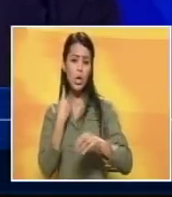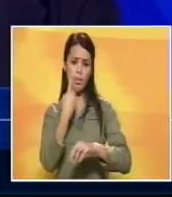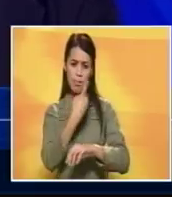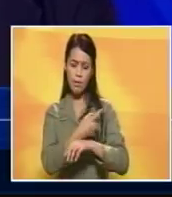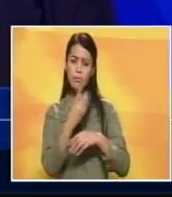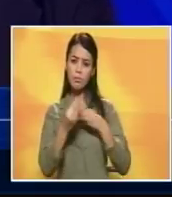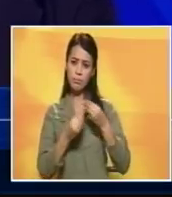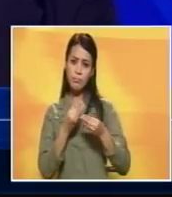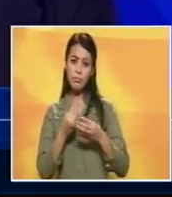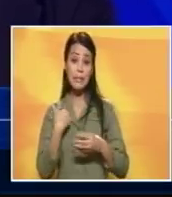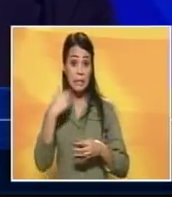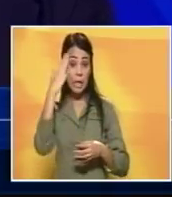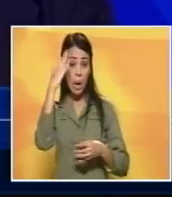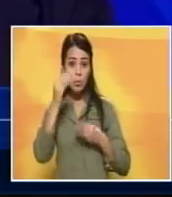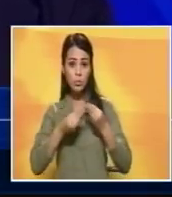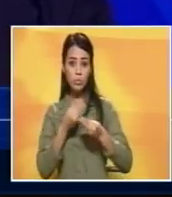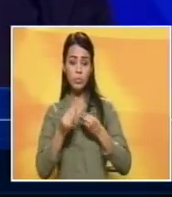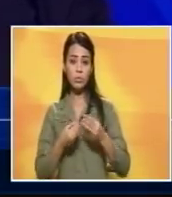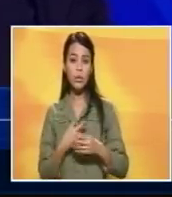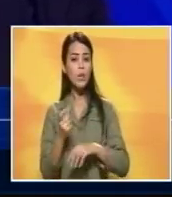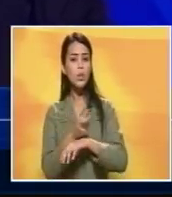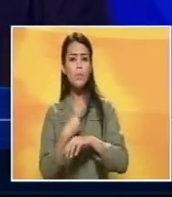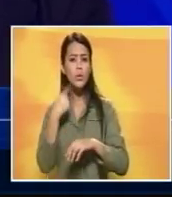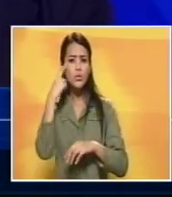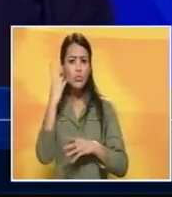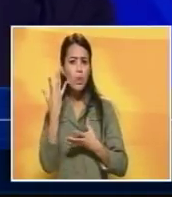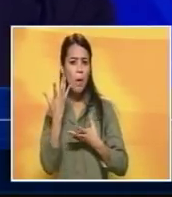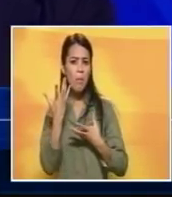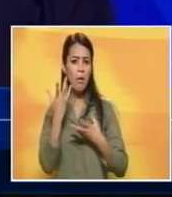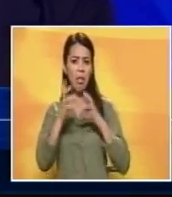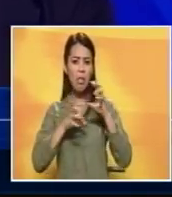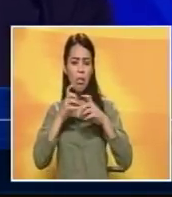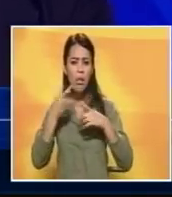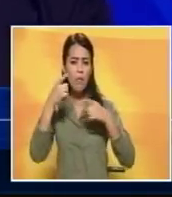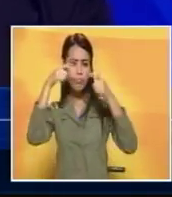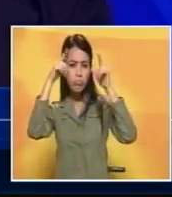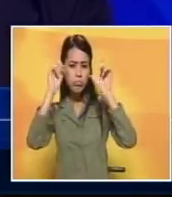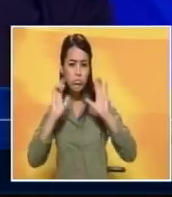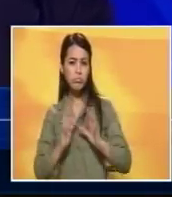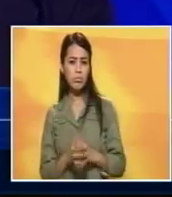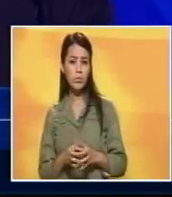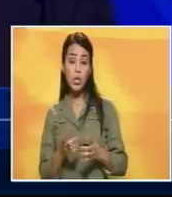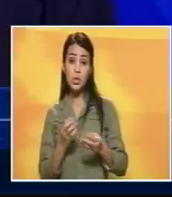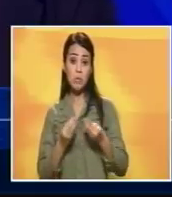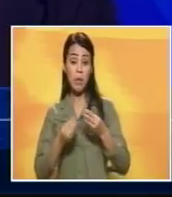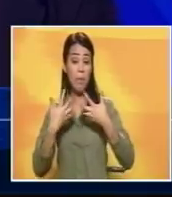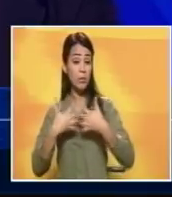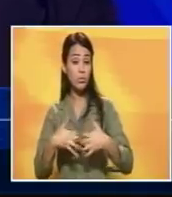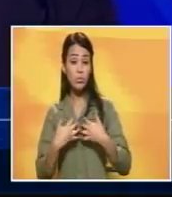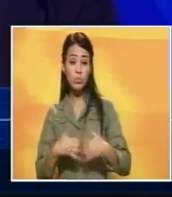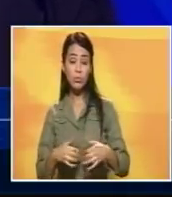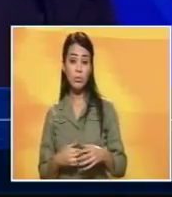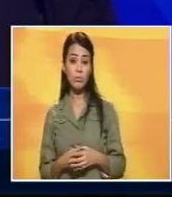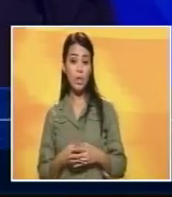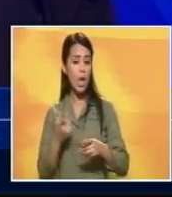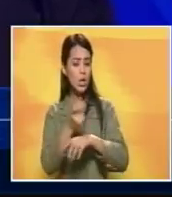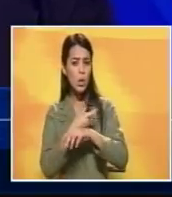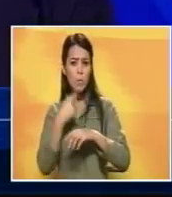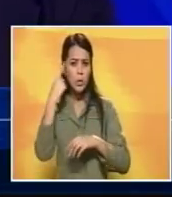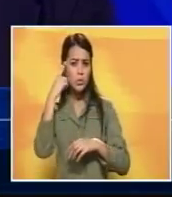hacer y sabe hacer. El gobierno no sabe ser ganadero, el gobierno no sabe ser industrial, el gobierno no sabe